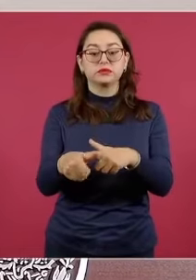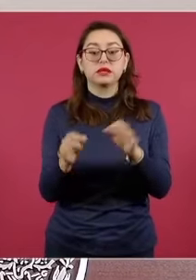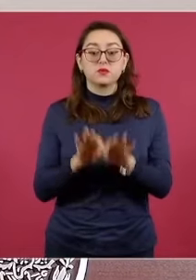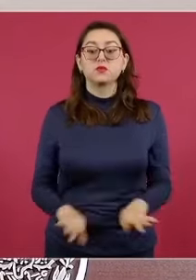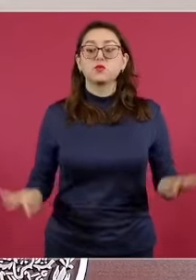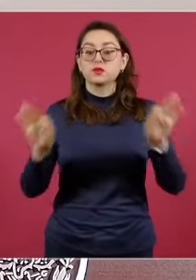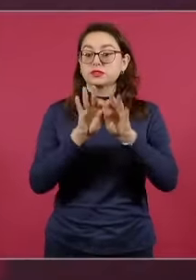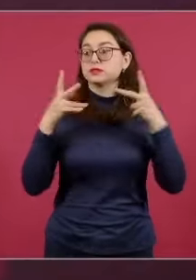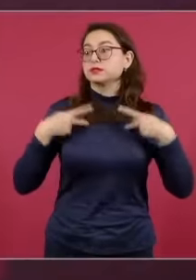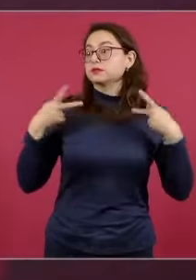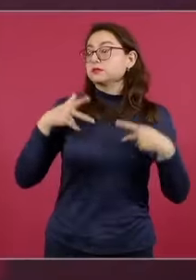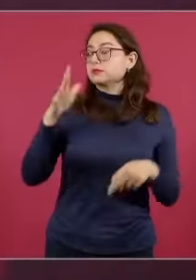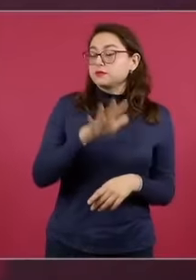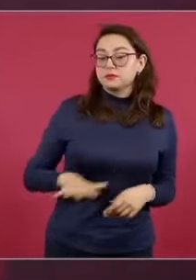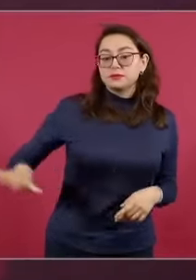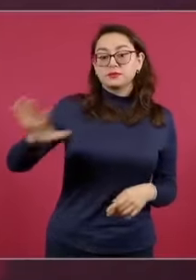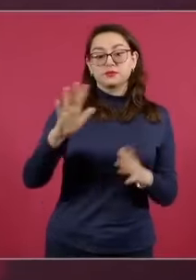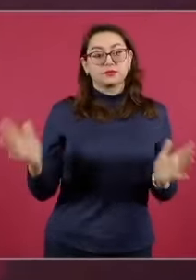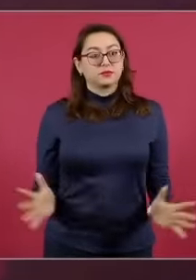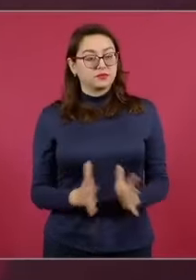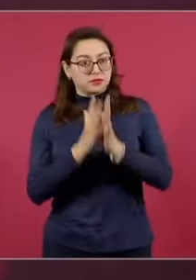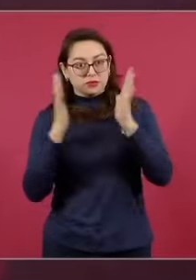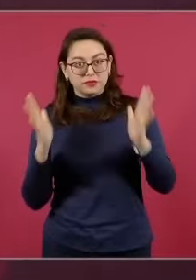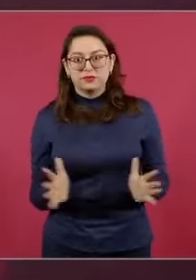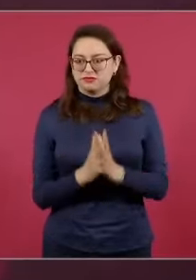que si un presidente